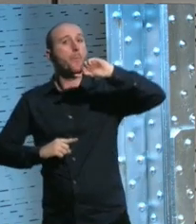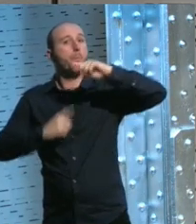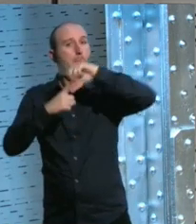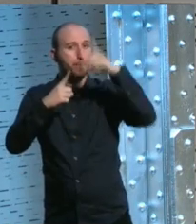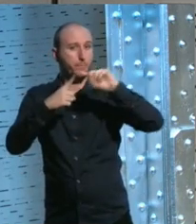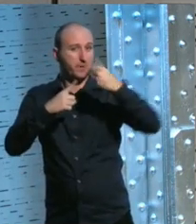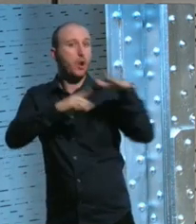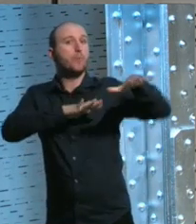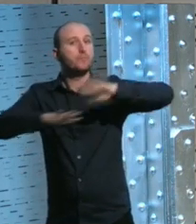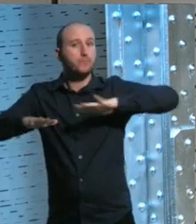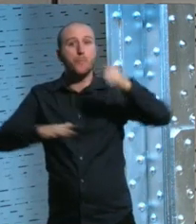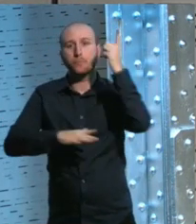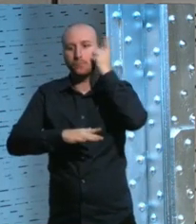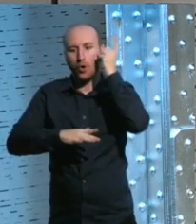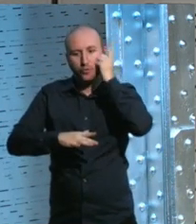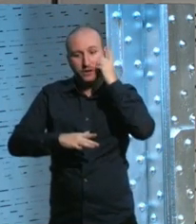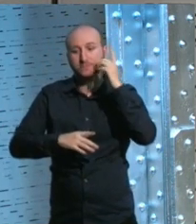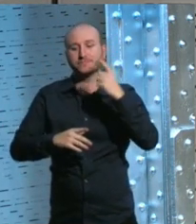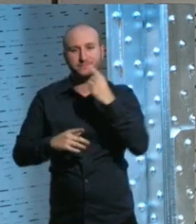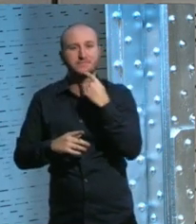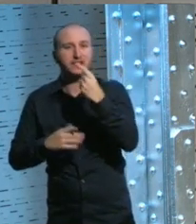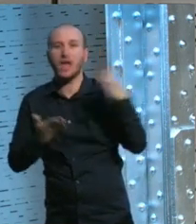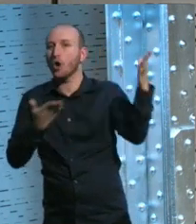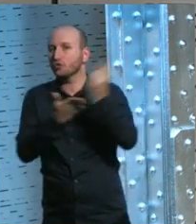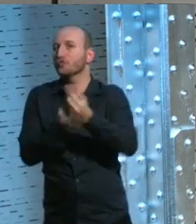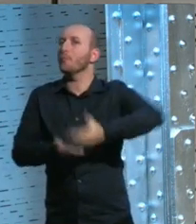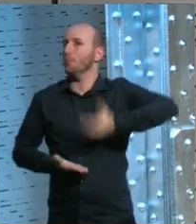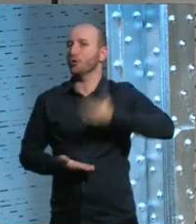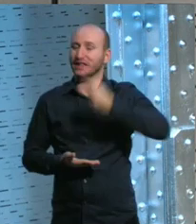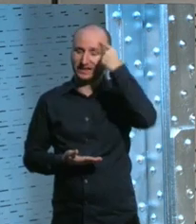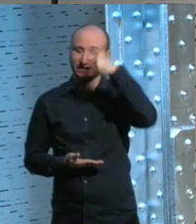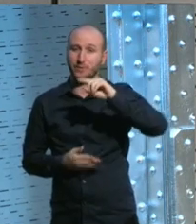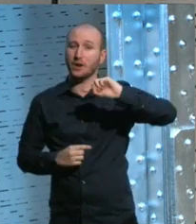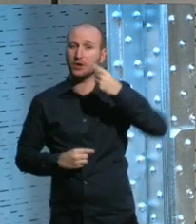Todo el mundo sabe que el móvil es importante. Mi planteamiento es que de